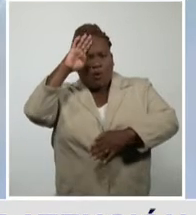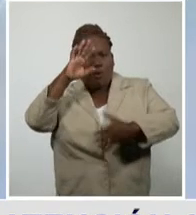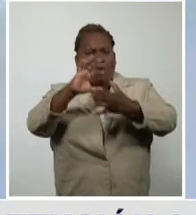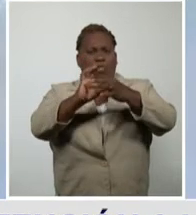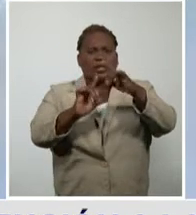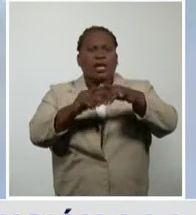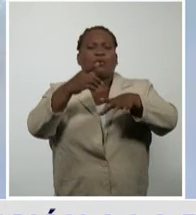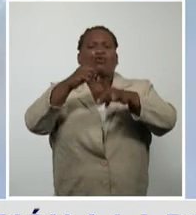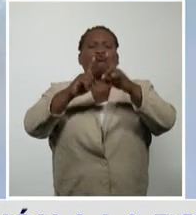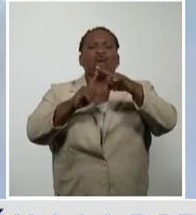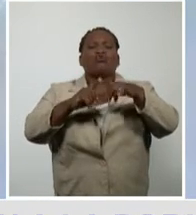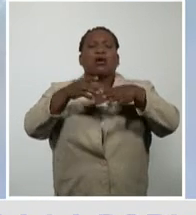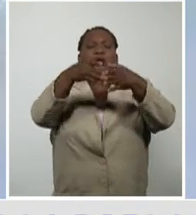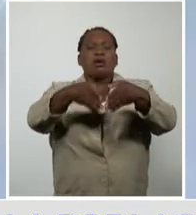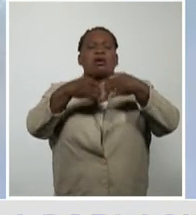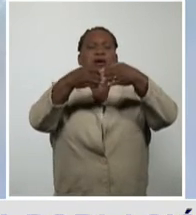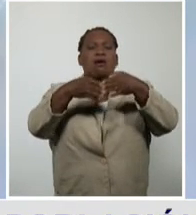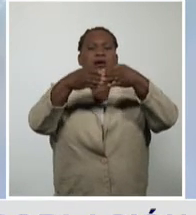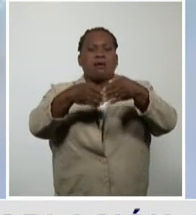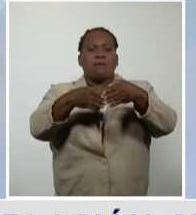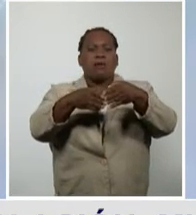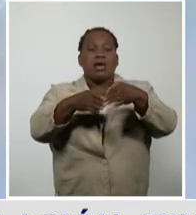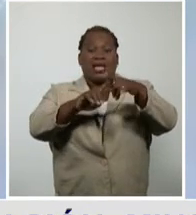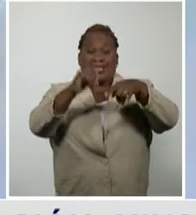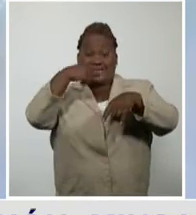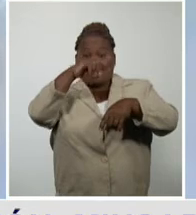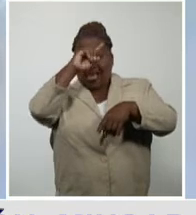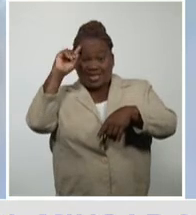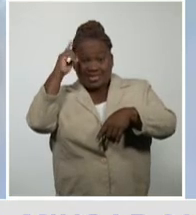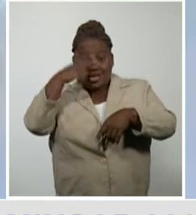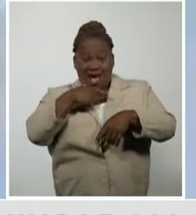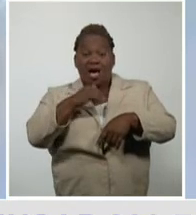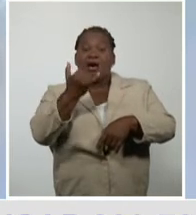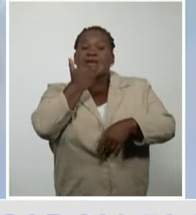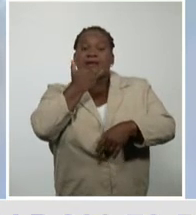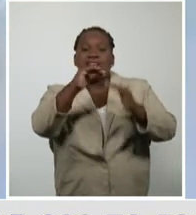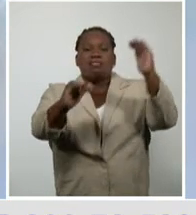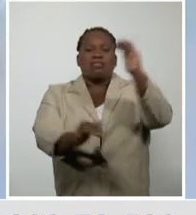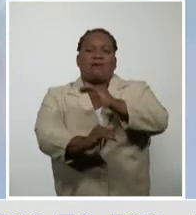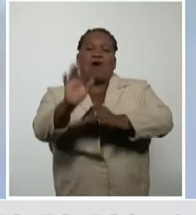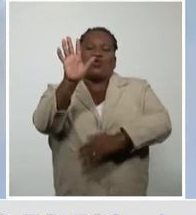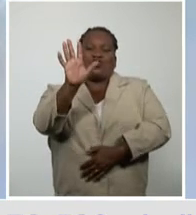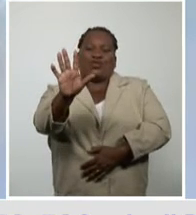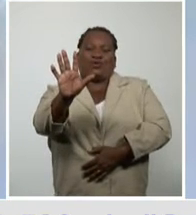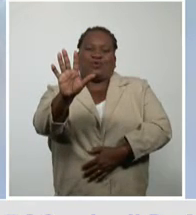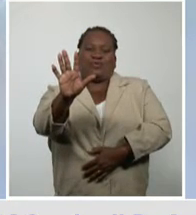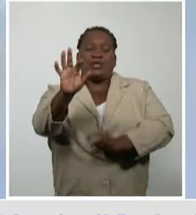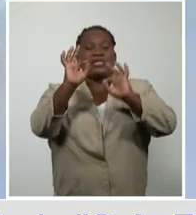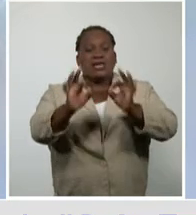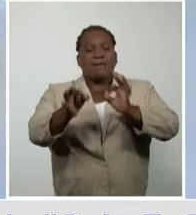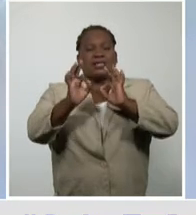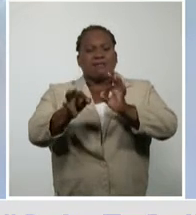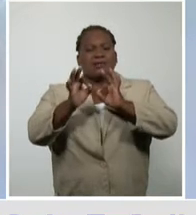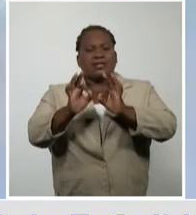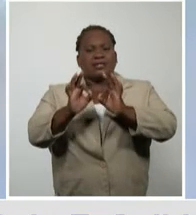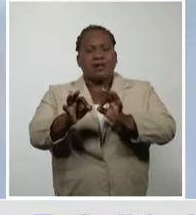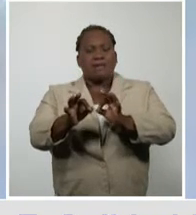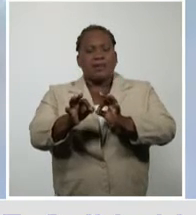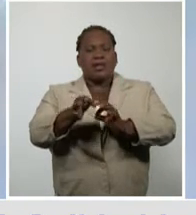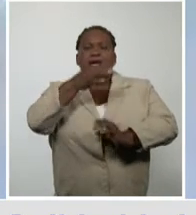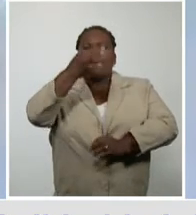Granma, con tasa de incidencia por debajo de 5%. Y siempre resaltamos la baja tasa